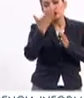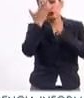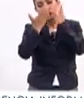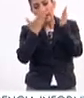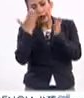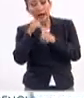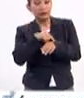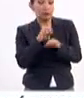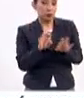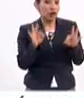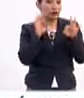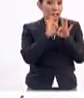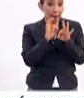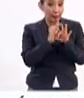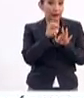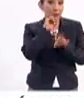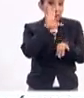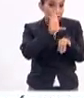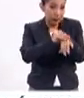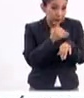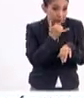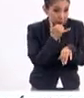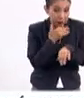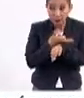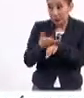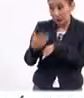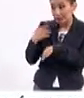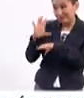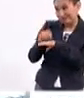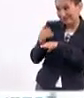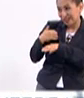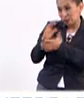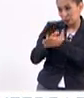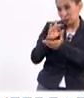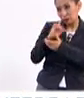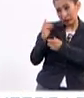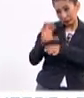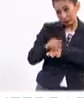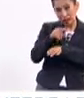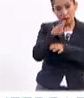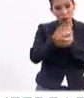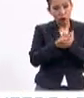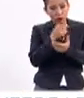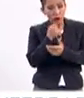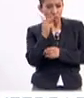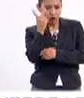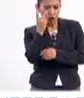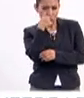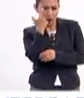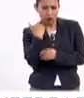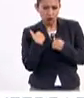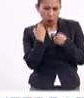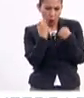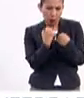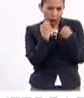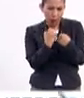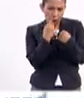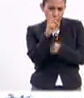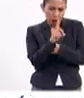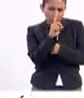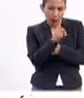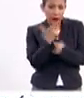estudiar. Es importante gestionar permisos en familia, pedirle a la esposa, al esposo, dame 2 horitas los